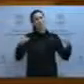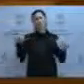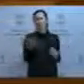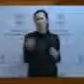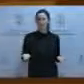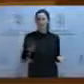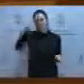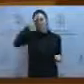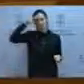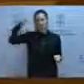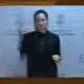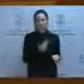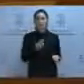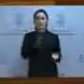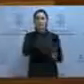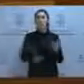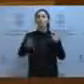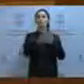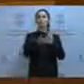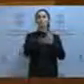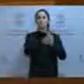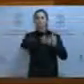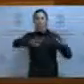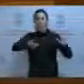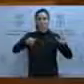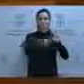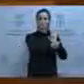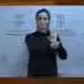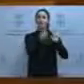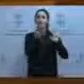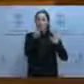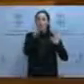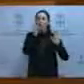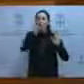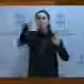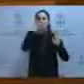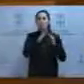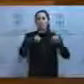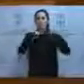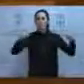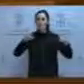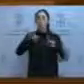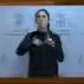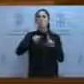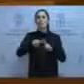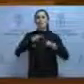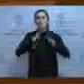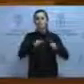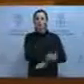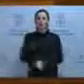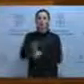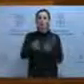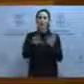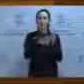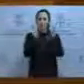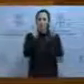mismo respeto porque constitucionalmente tienen el mismo respeto y deben tener el mismo amparo legal.